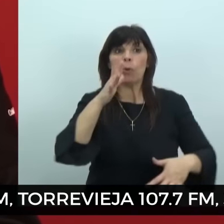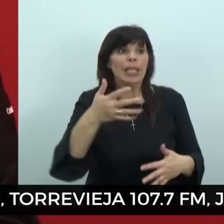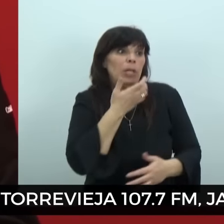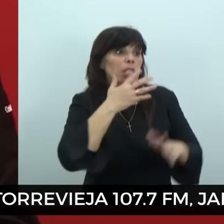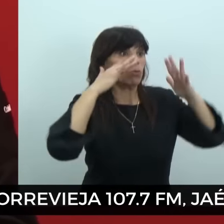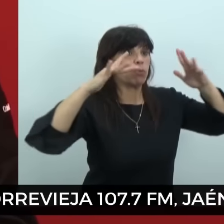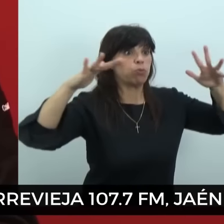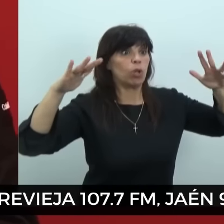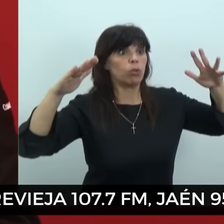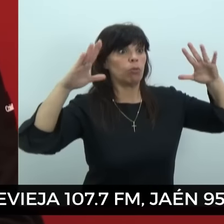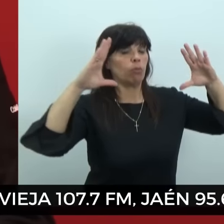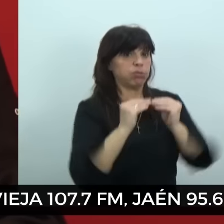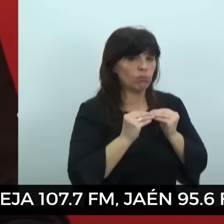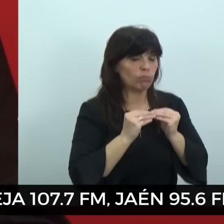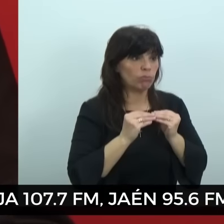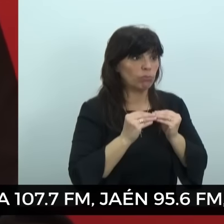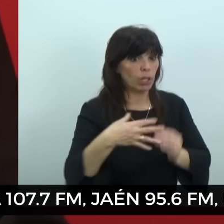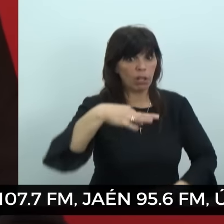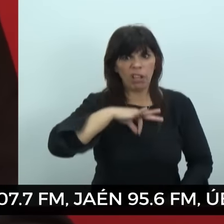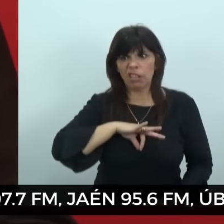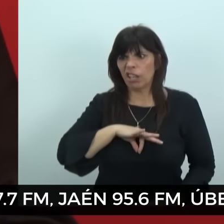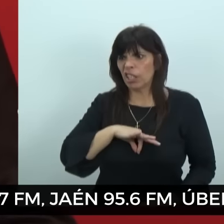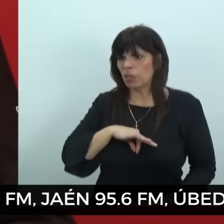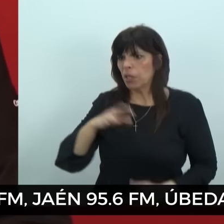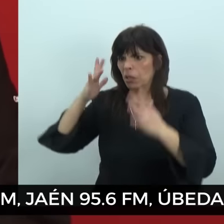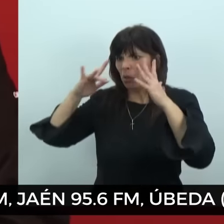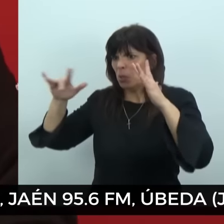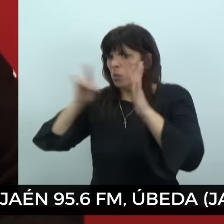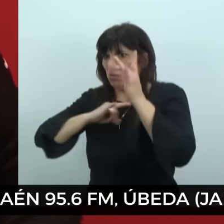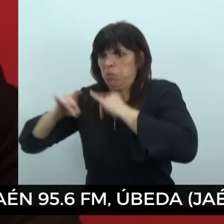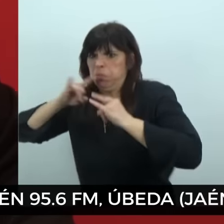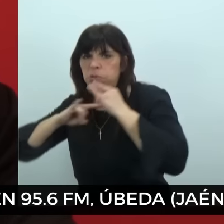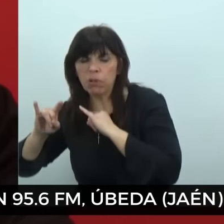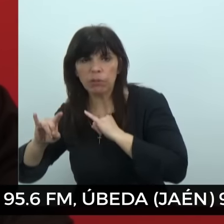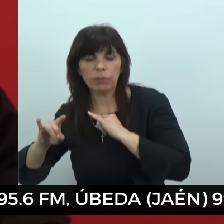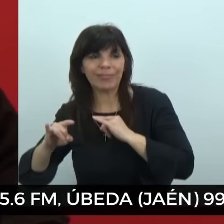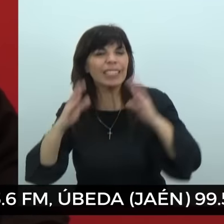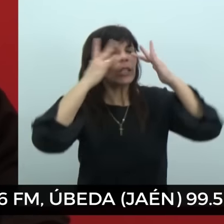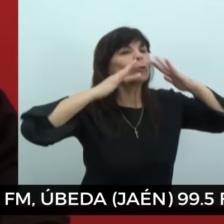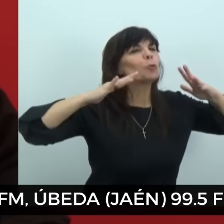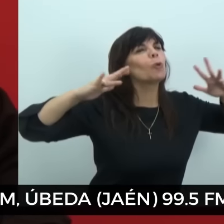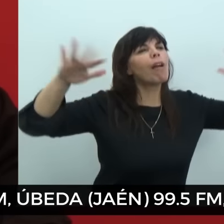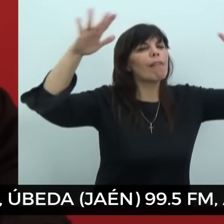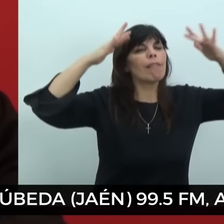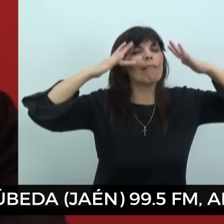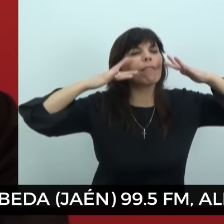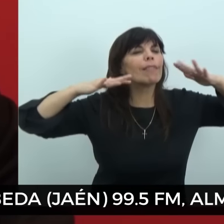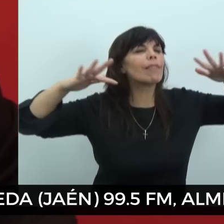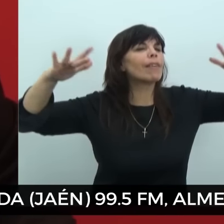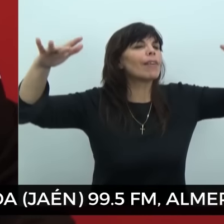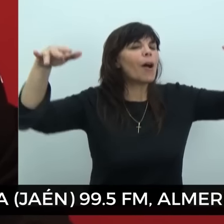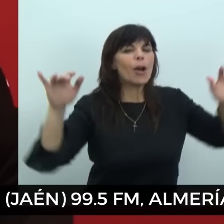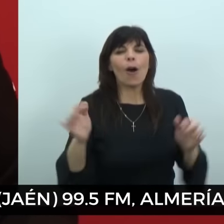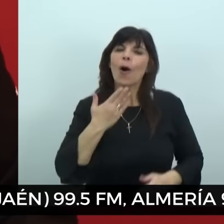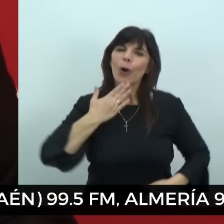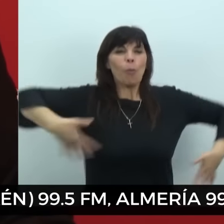soñar, empiezas a tener pesadillas en tu espíritu. Sueña sobre tu vida. Levanta las